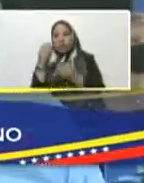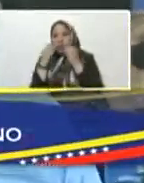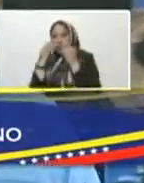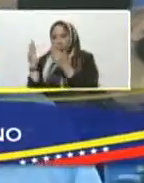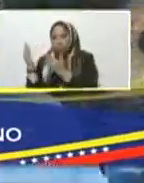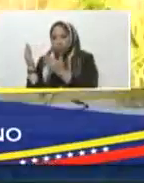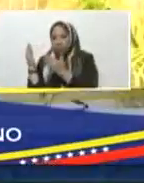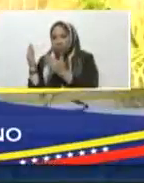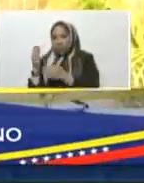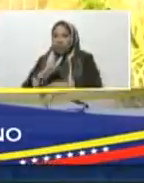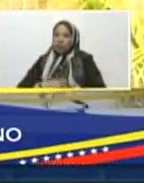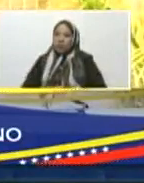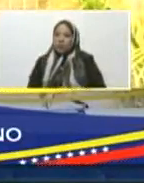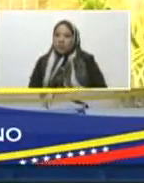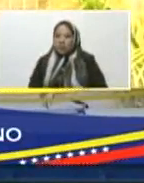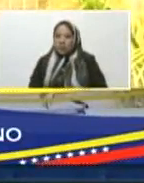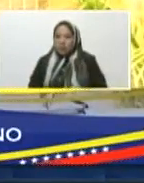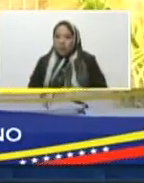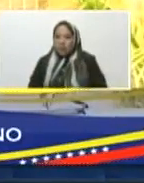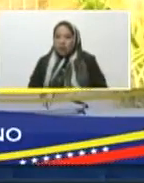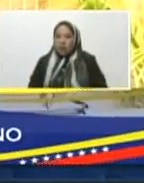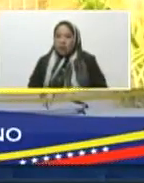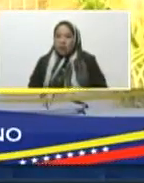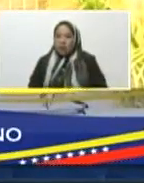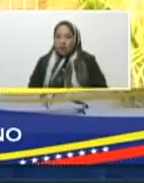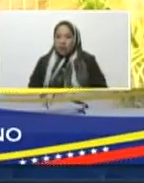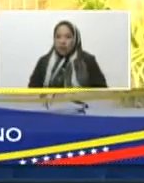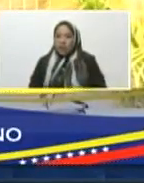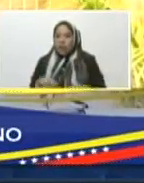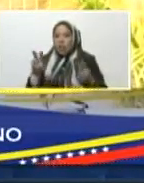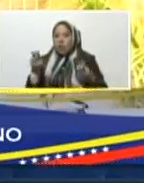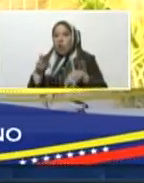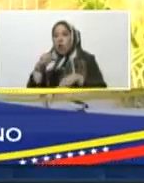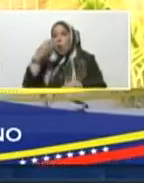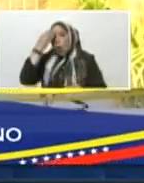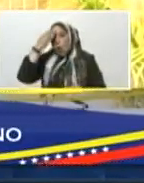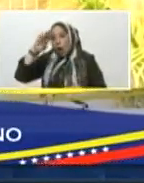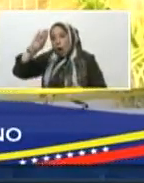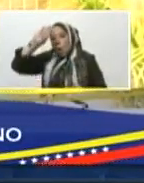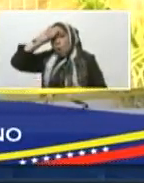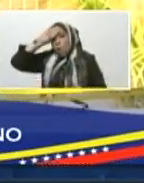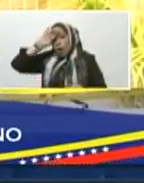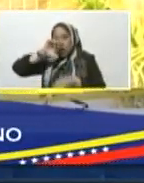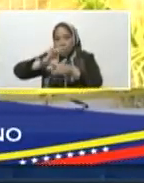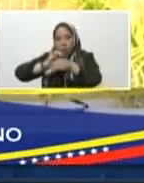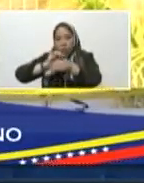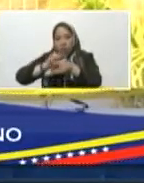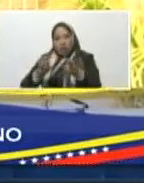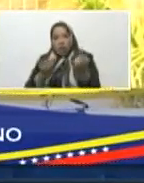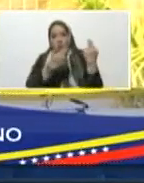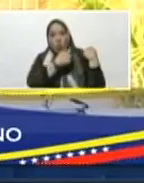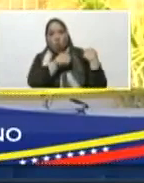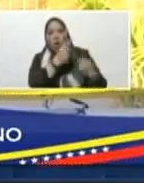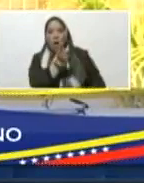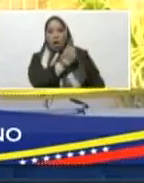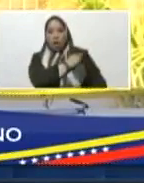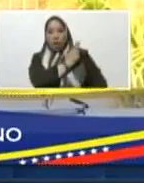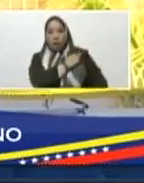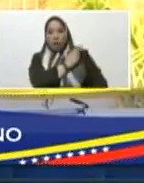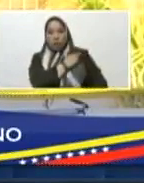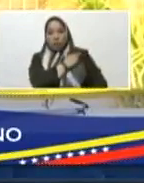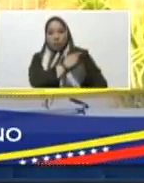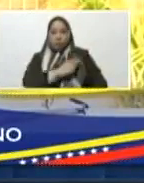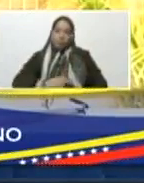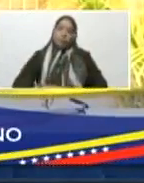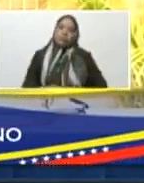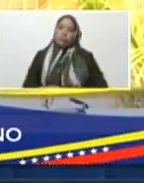Rodríguez al frente, pues, para seguir batallando. Al doctor Giovanni Peña, presidente